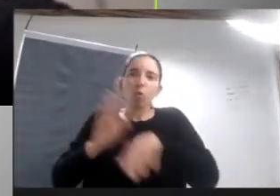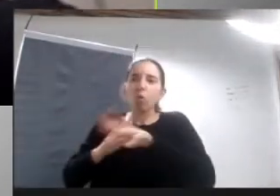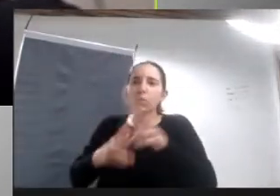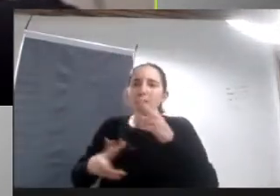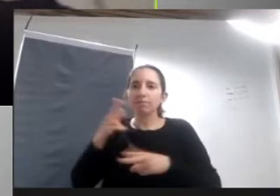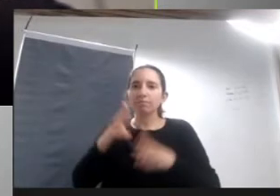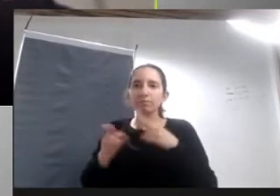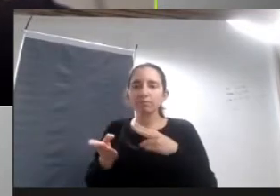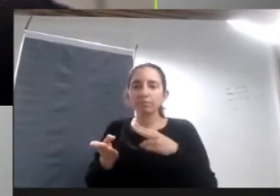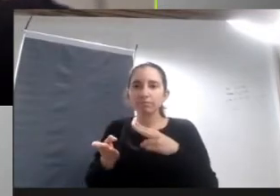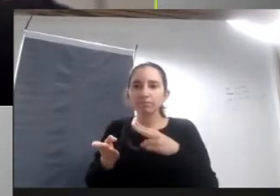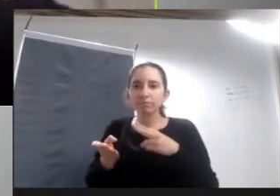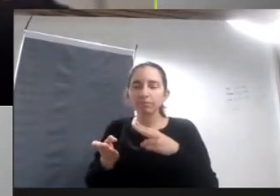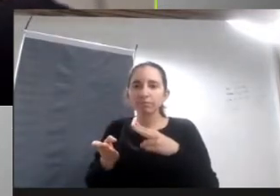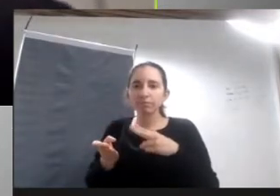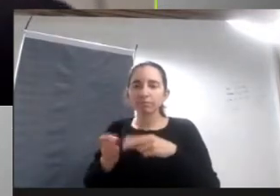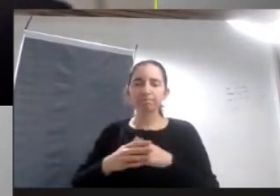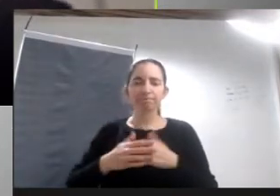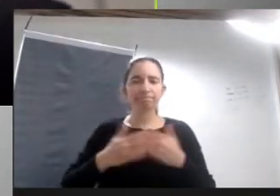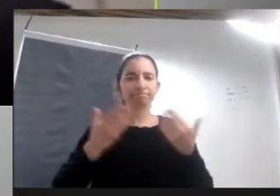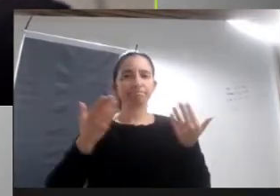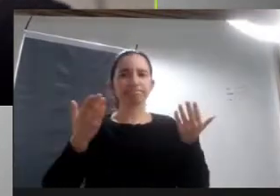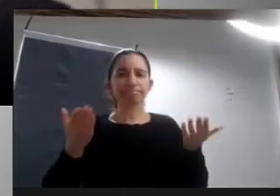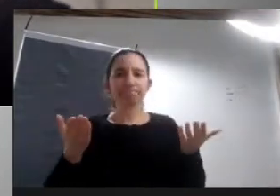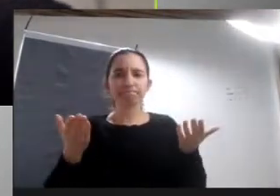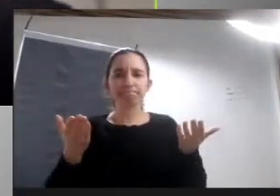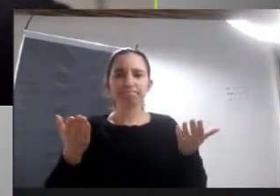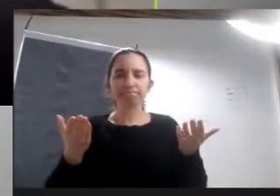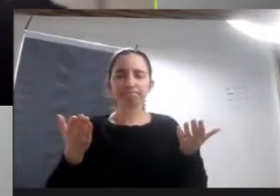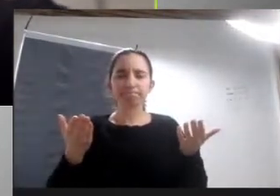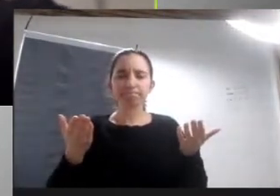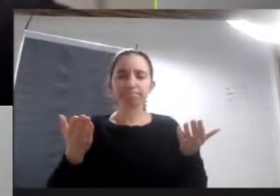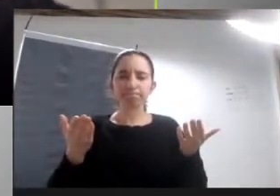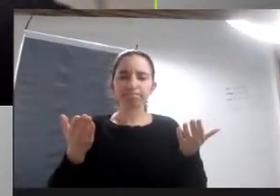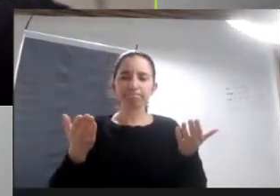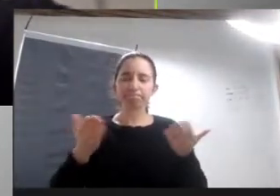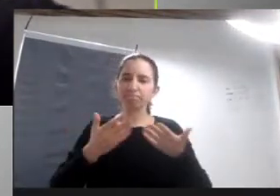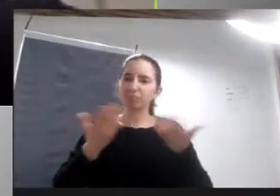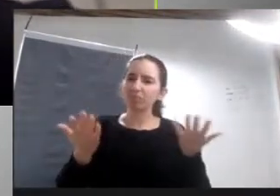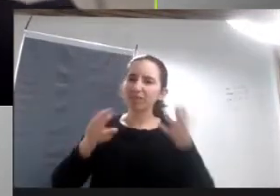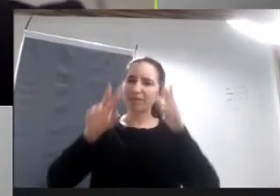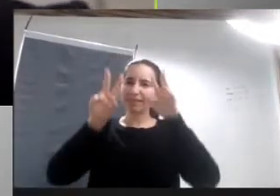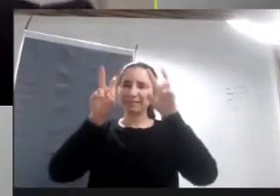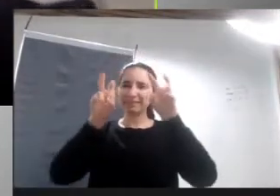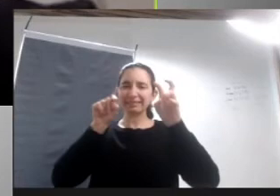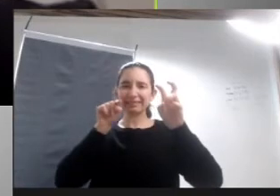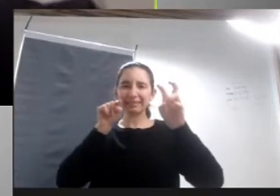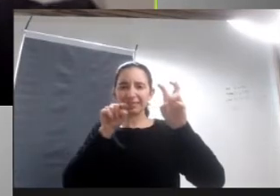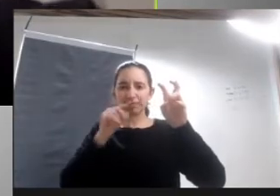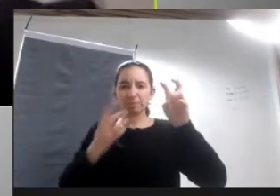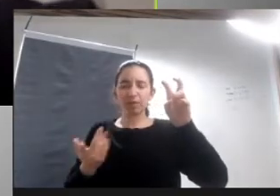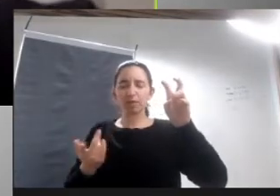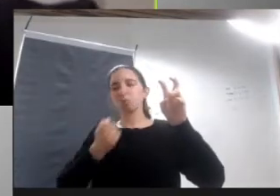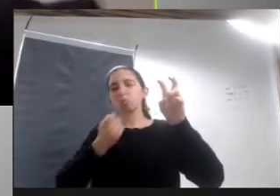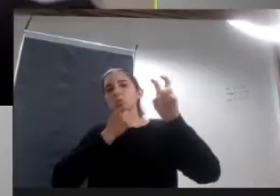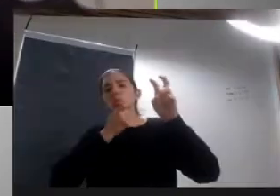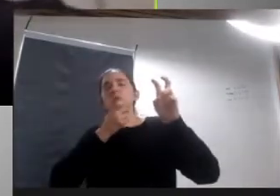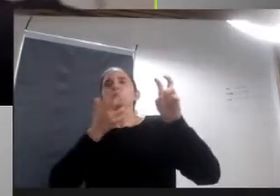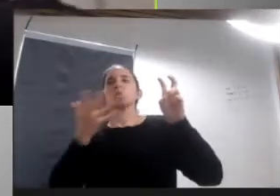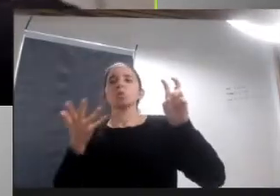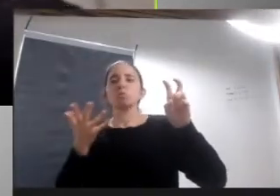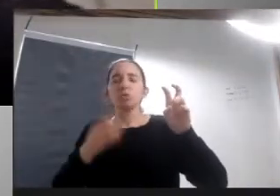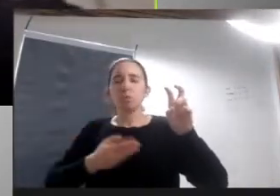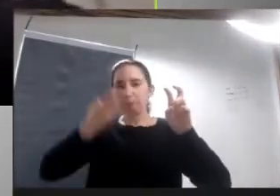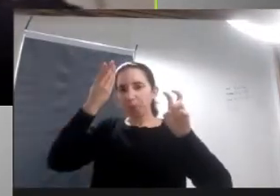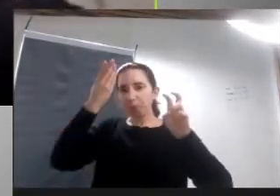cuando pensamos en términos de cuáles son las dificultades que le puede acarrear, por ejemplo, a una persona